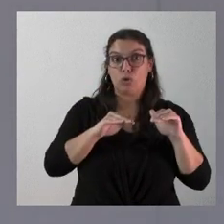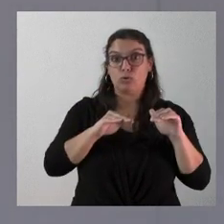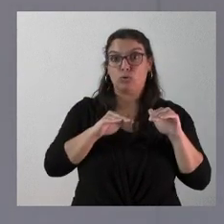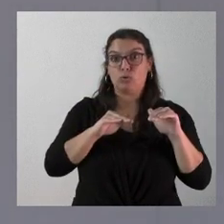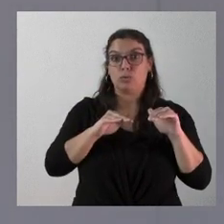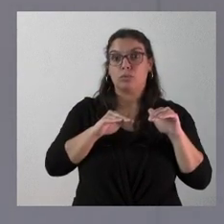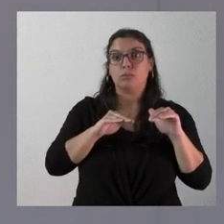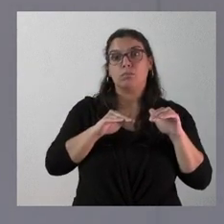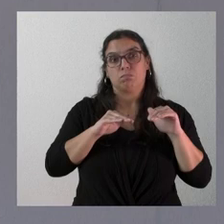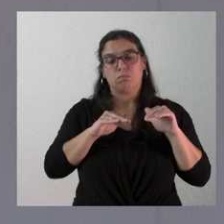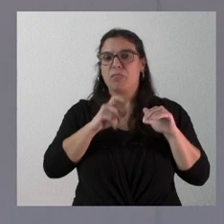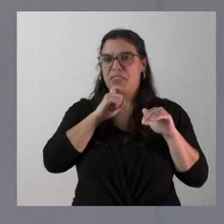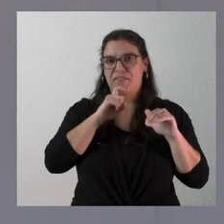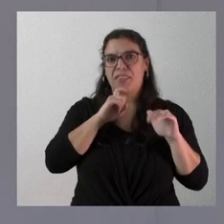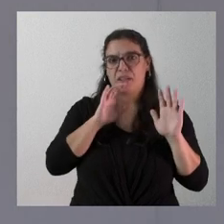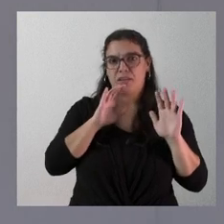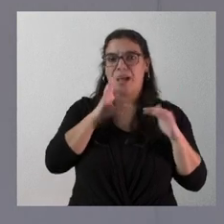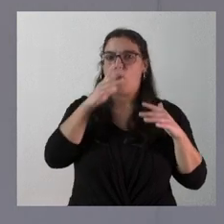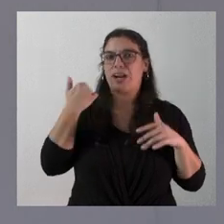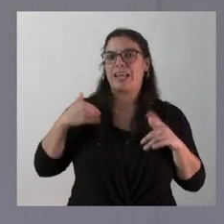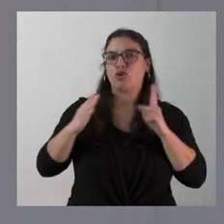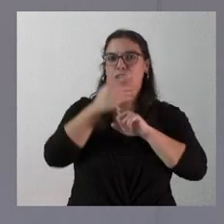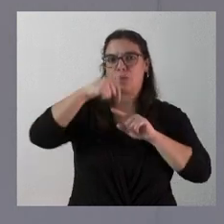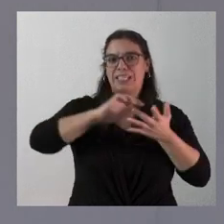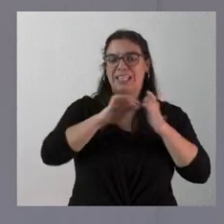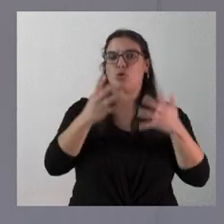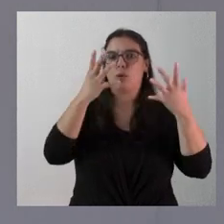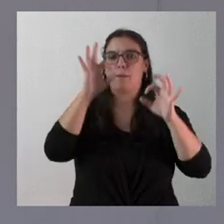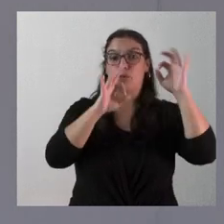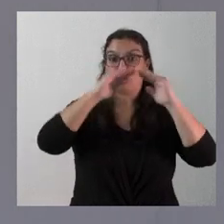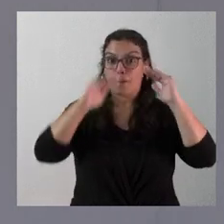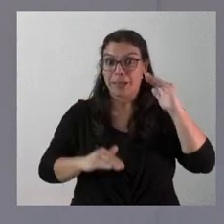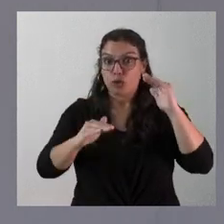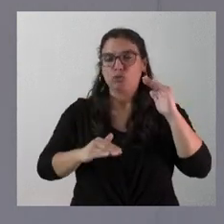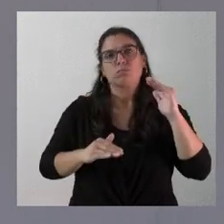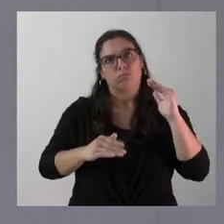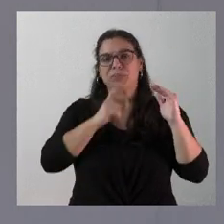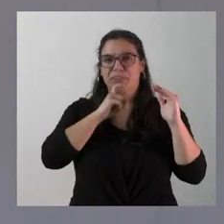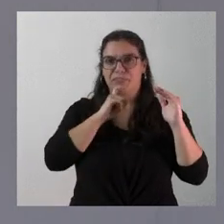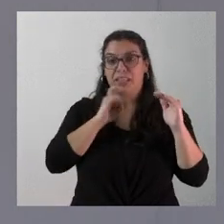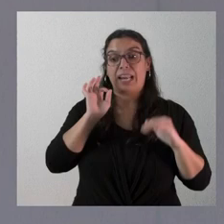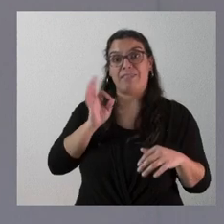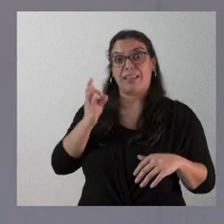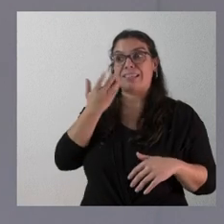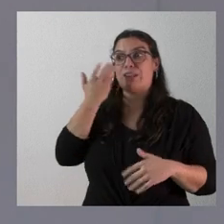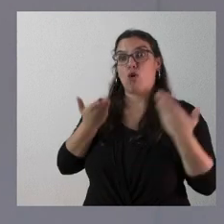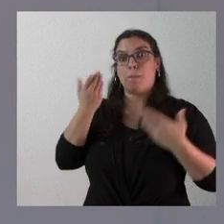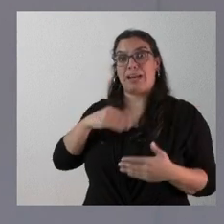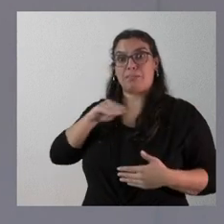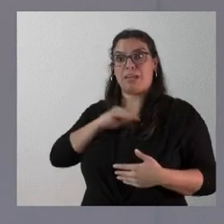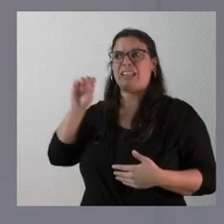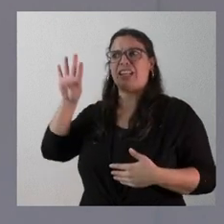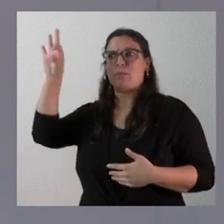un ritmo muy por debajo de lo que hemos alcanzado en Castilla y león que es el 9%. Es verdad que es una cifra que es 4 puntos menos que la española que ronda el 13